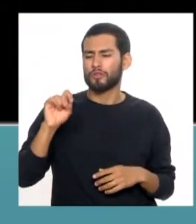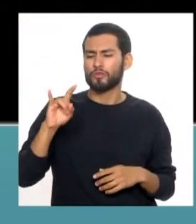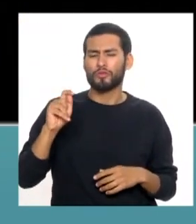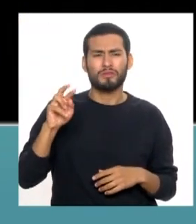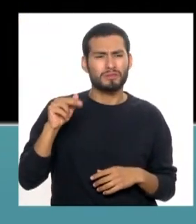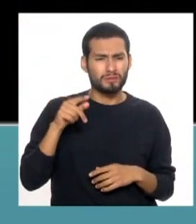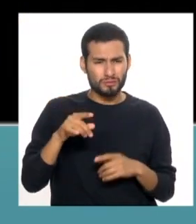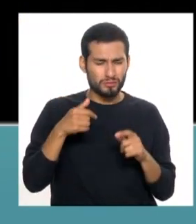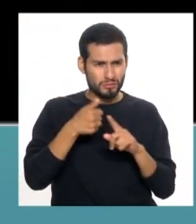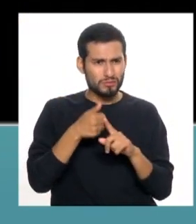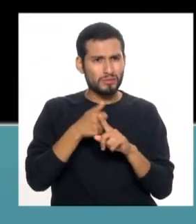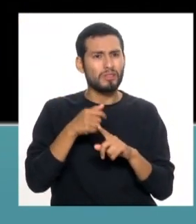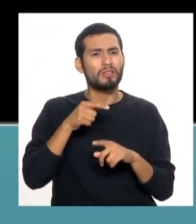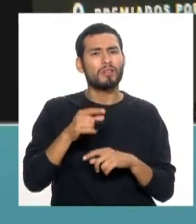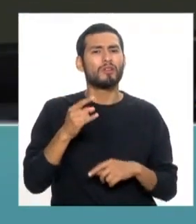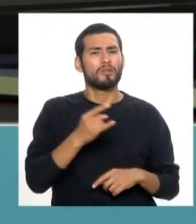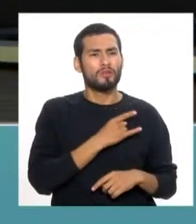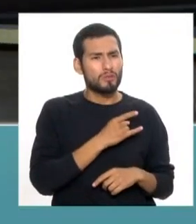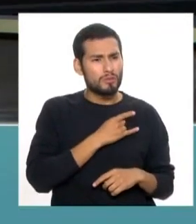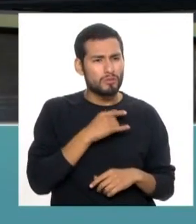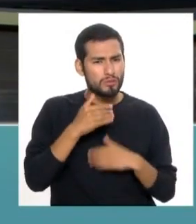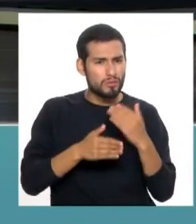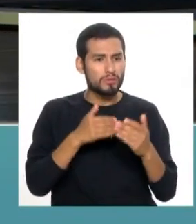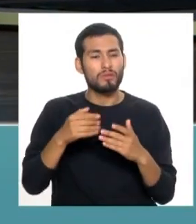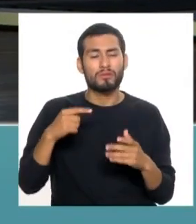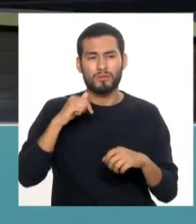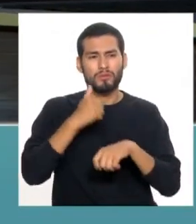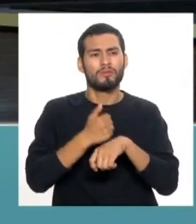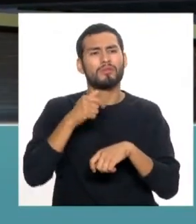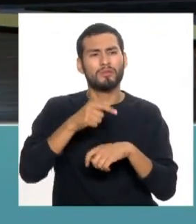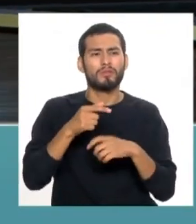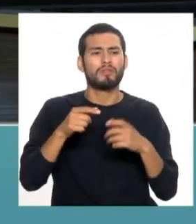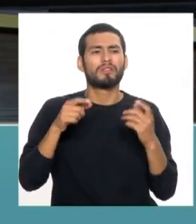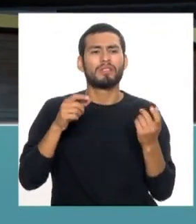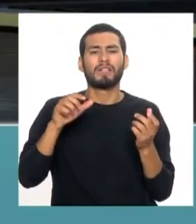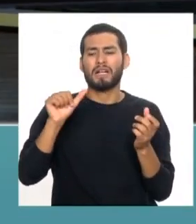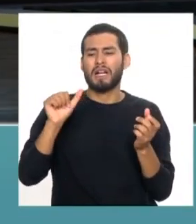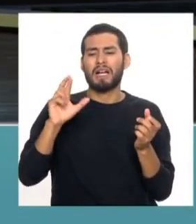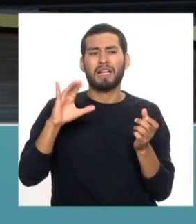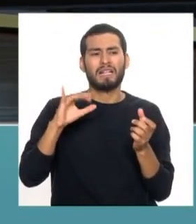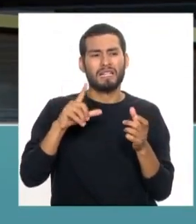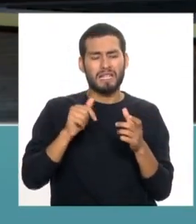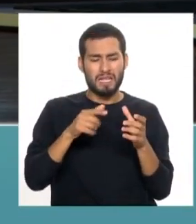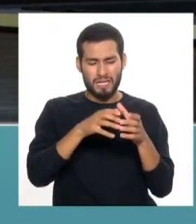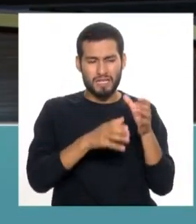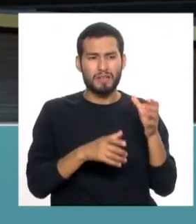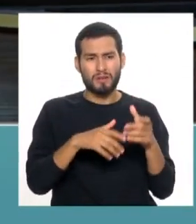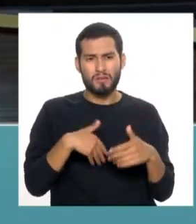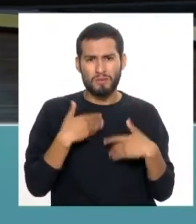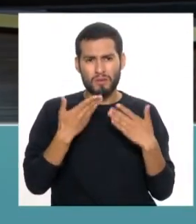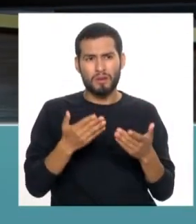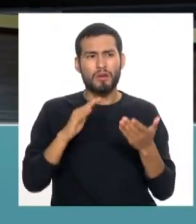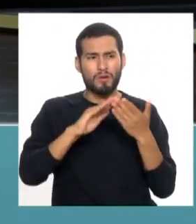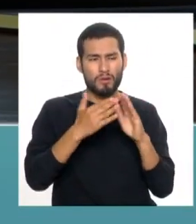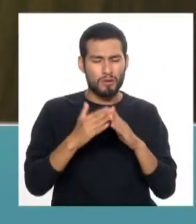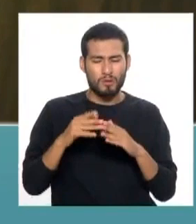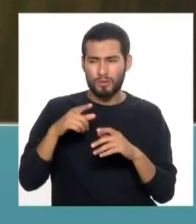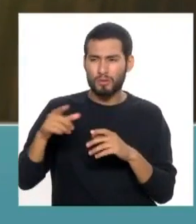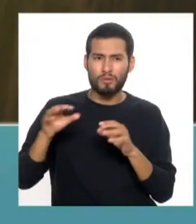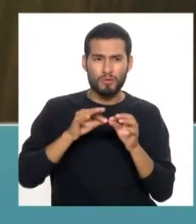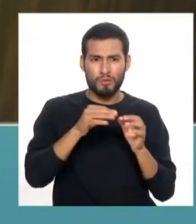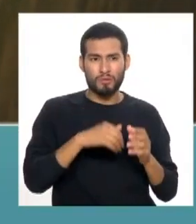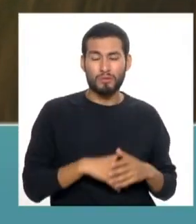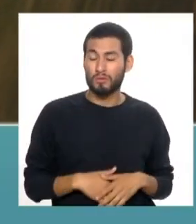utilizar las plantas en mi etapa universitaria y creo unos dispositivos de arcilla, ¿no? Para poder beneficiar a las comunidades rurales.